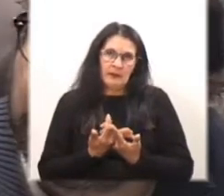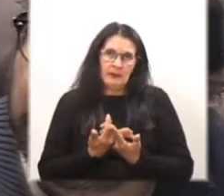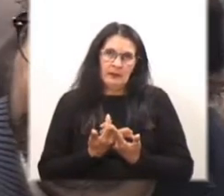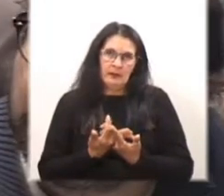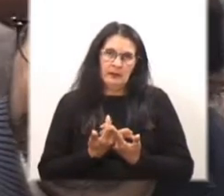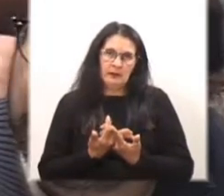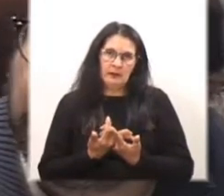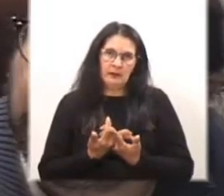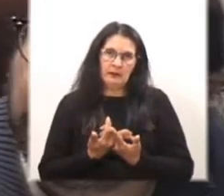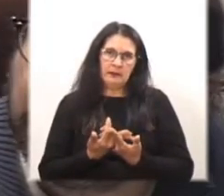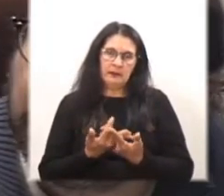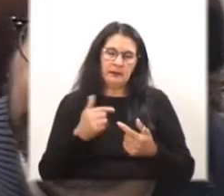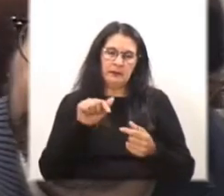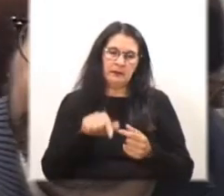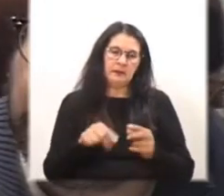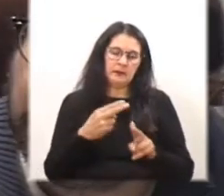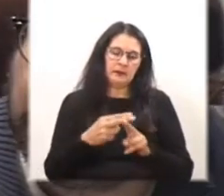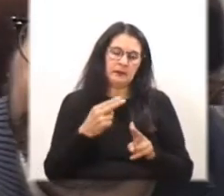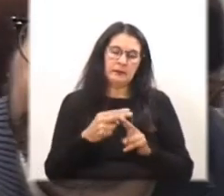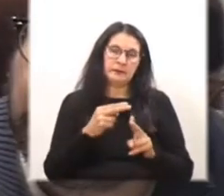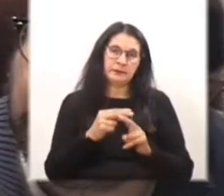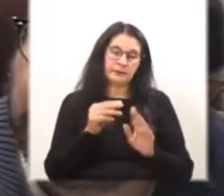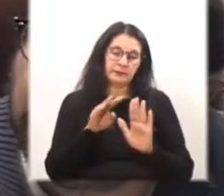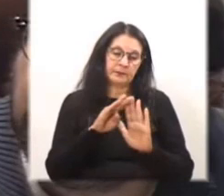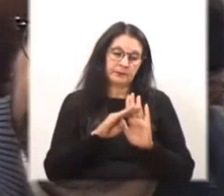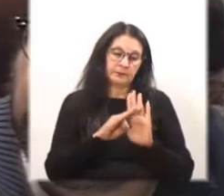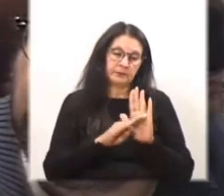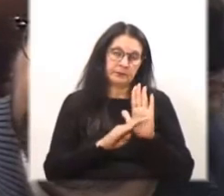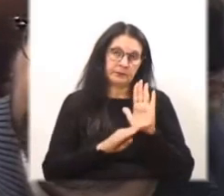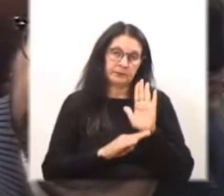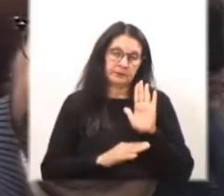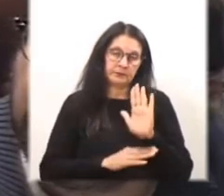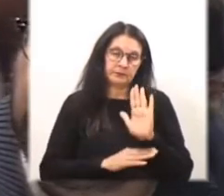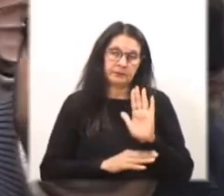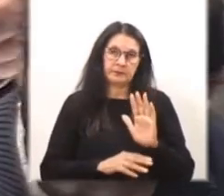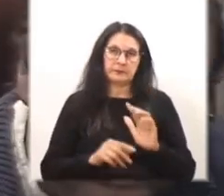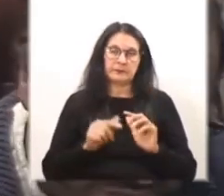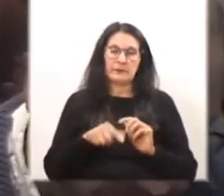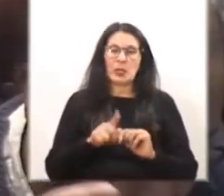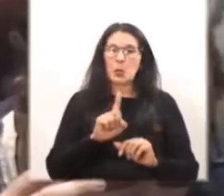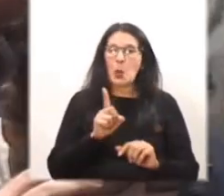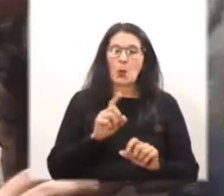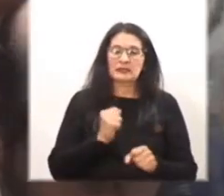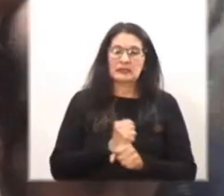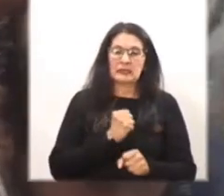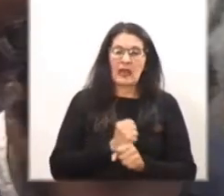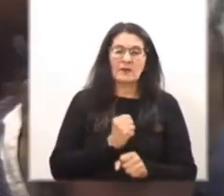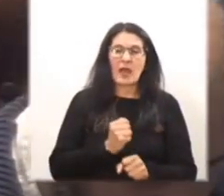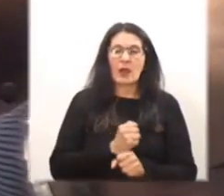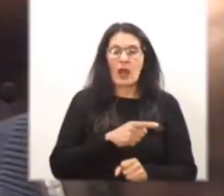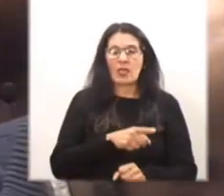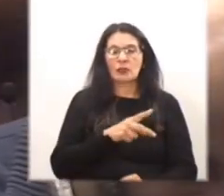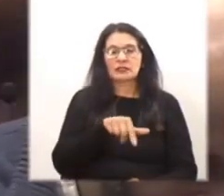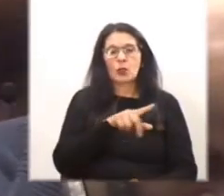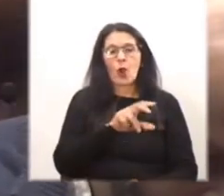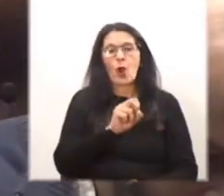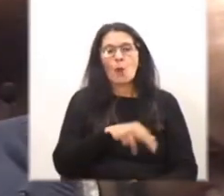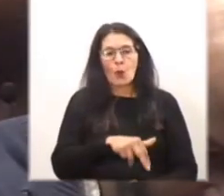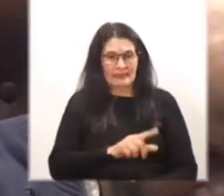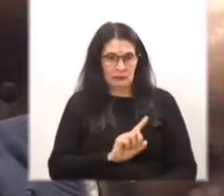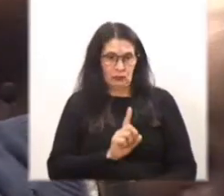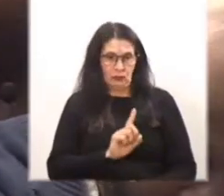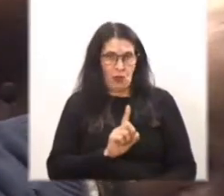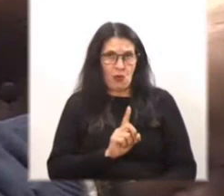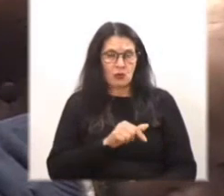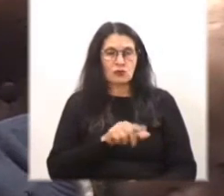estos nombres que aparecen, como decía, que no son laburantes comunes y corrientes, y